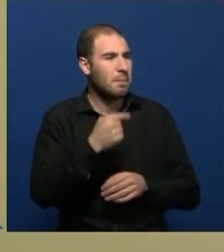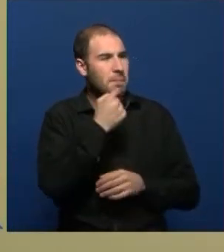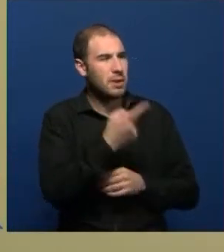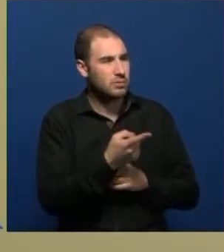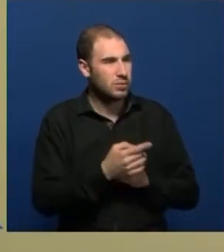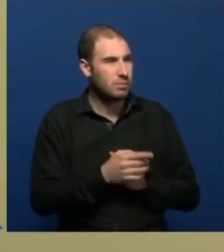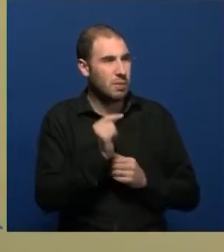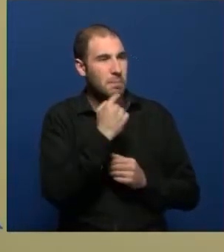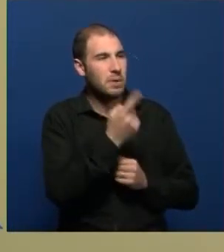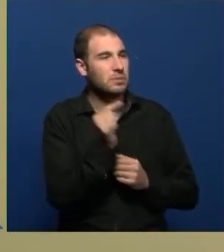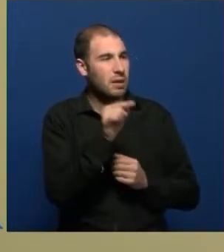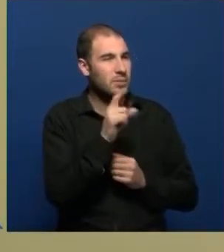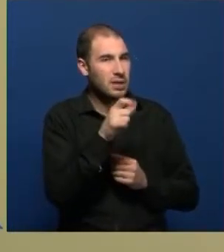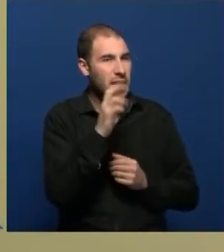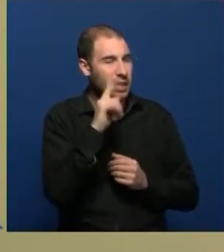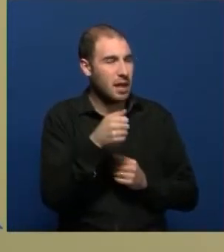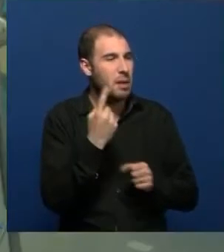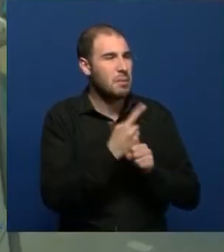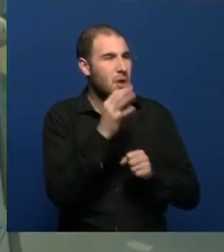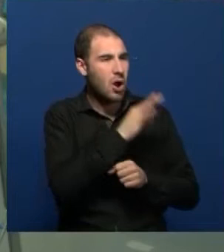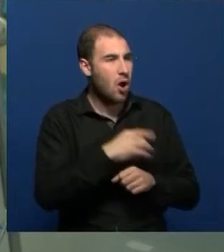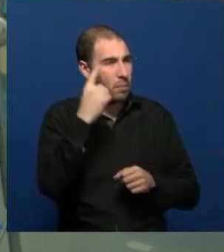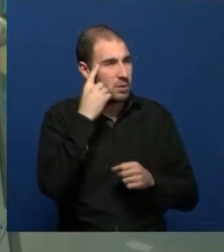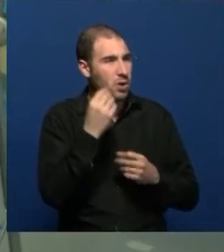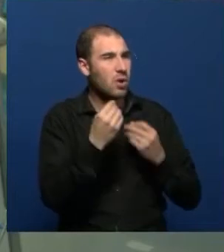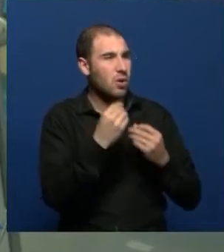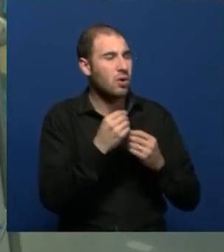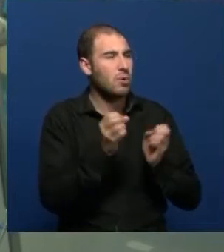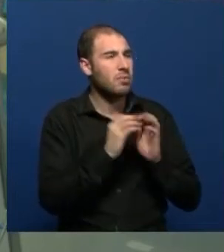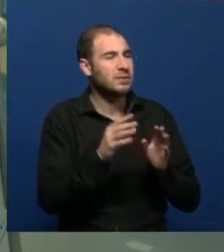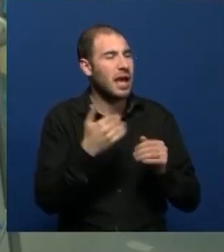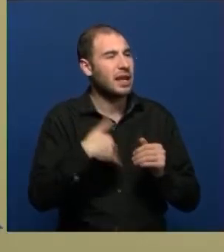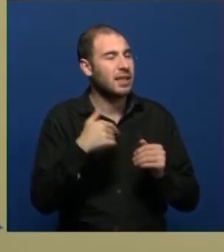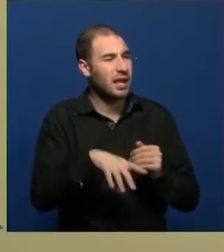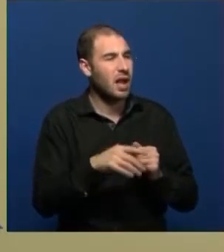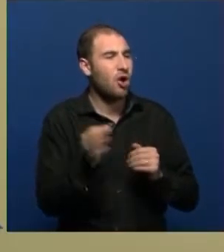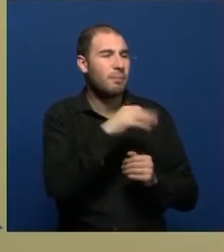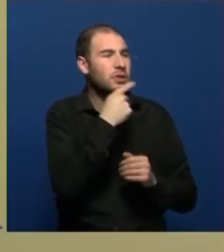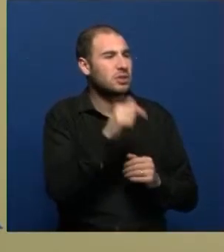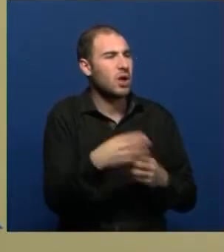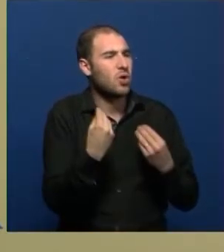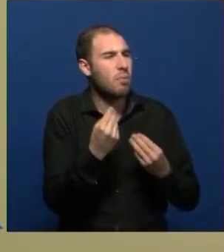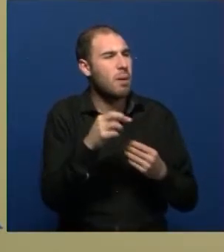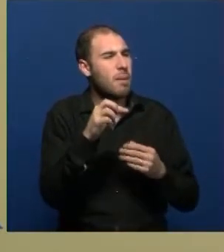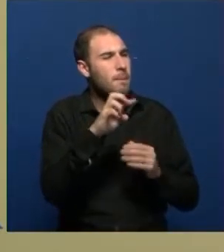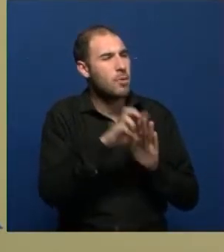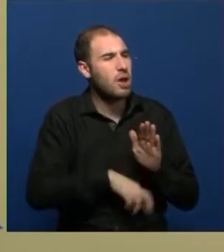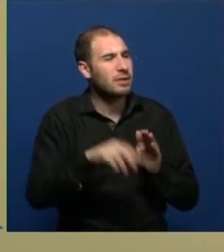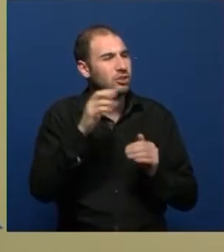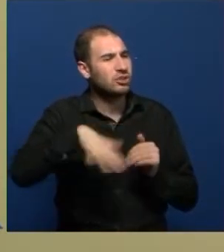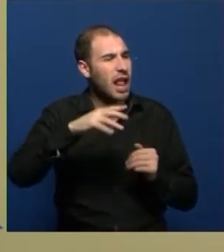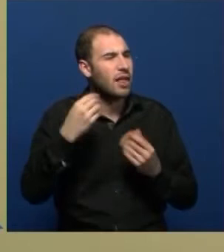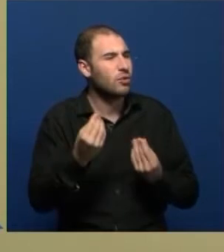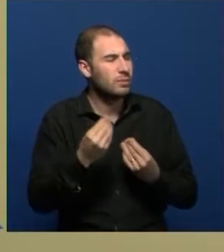preguntar, y te quiero preguntar, Karina, primero, ¿qué opinión tenés o cómo se deben implementar en la Argentina o en la provincia de Mendoza los programas sociales, los